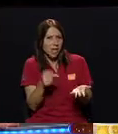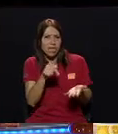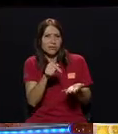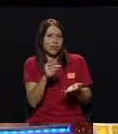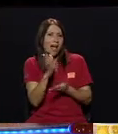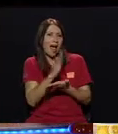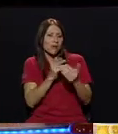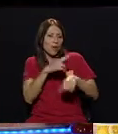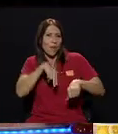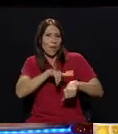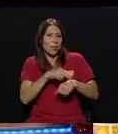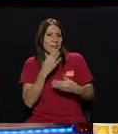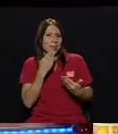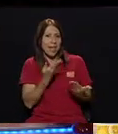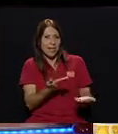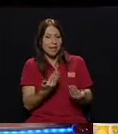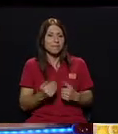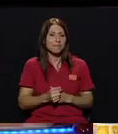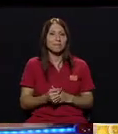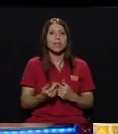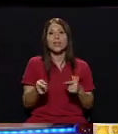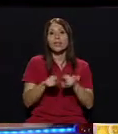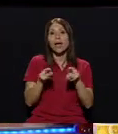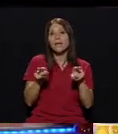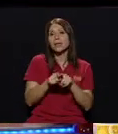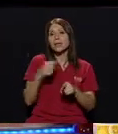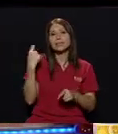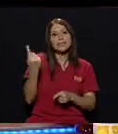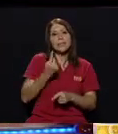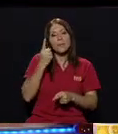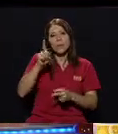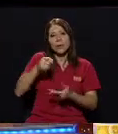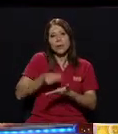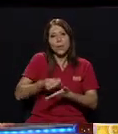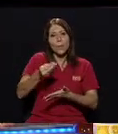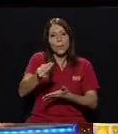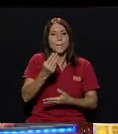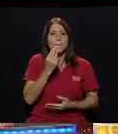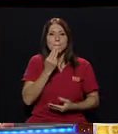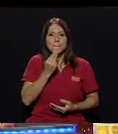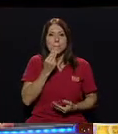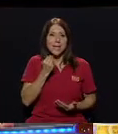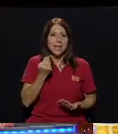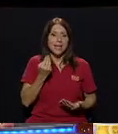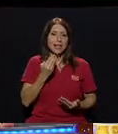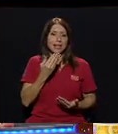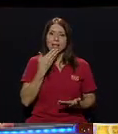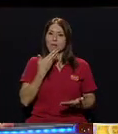tipo de alteración. Uh-huh. Y luego algo importante es que siempre hay que comprar miel